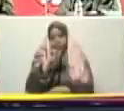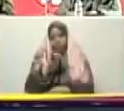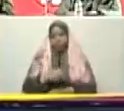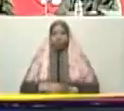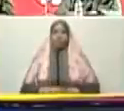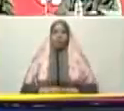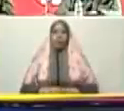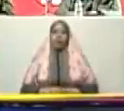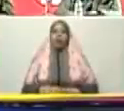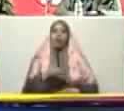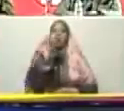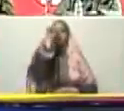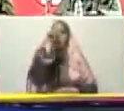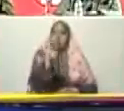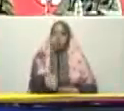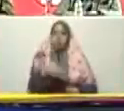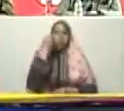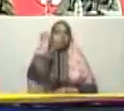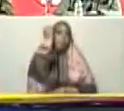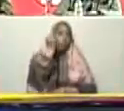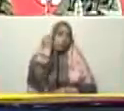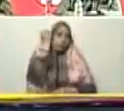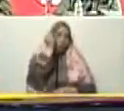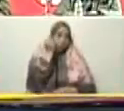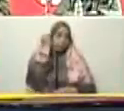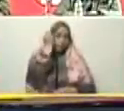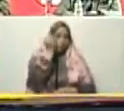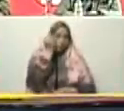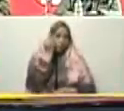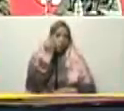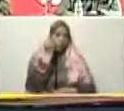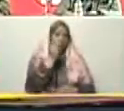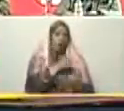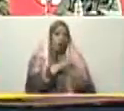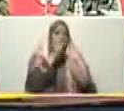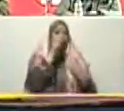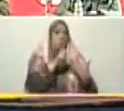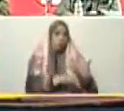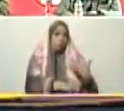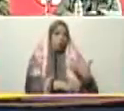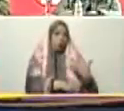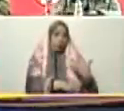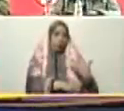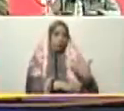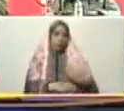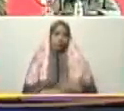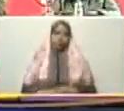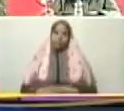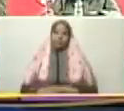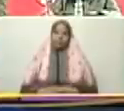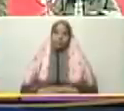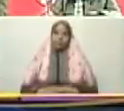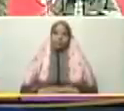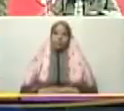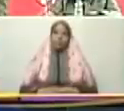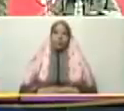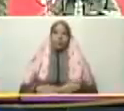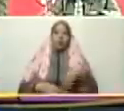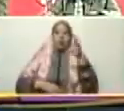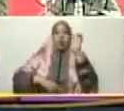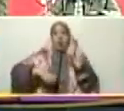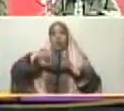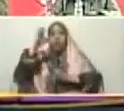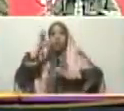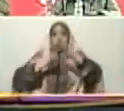también creo creo compañero y lo propongo así para su evaluación y toma decisiones